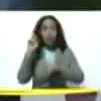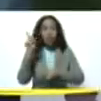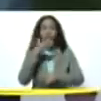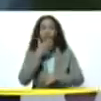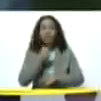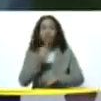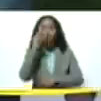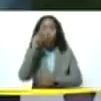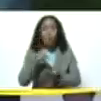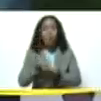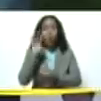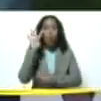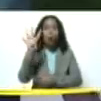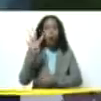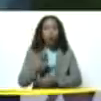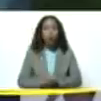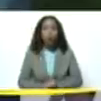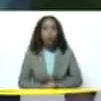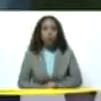de diciembre del 2004.